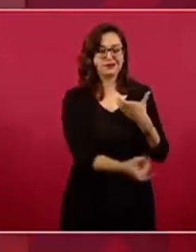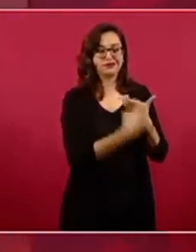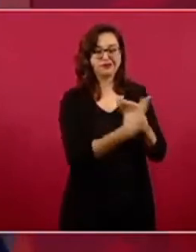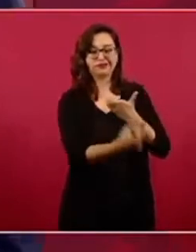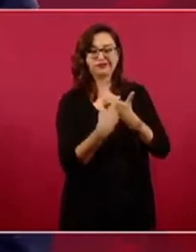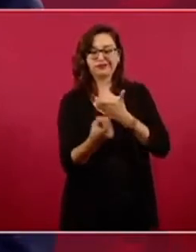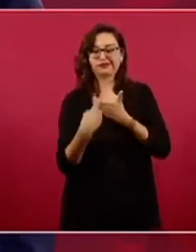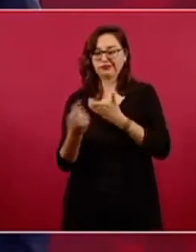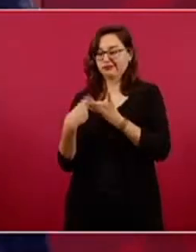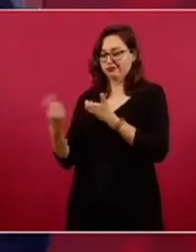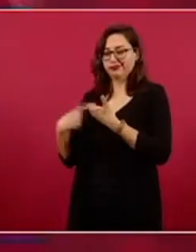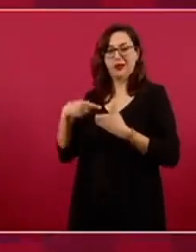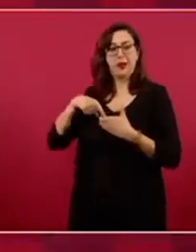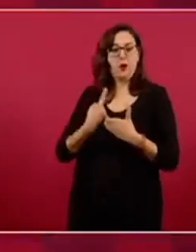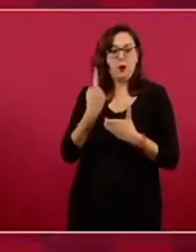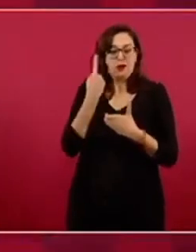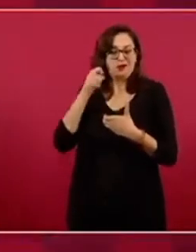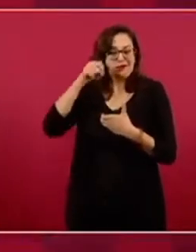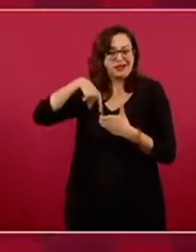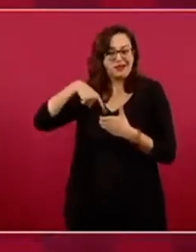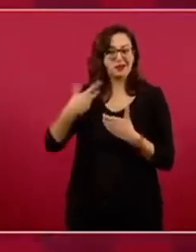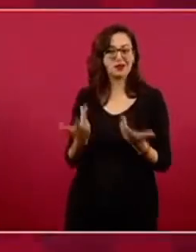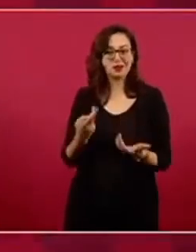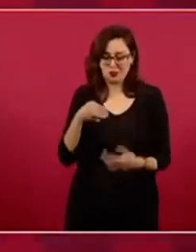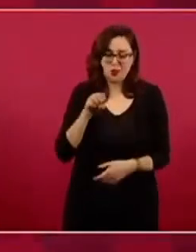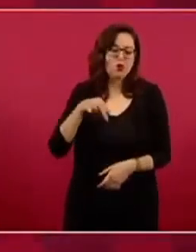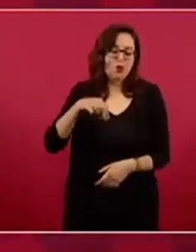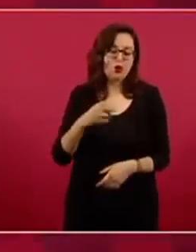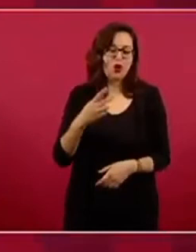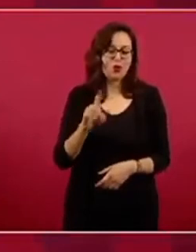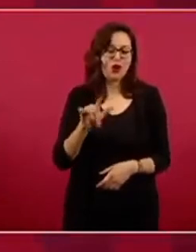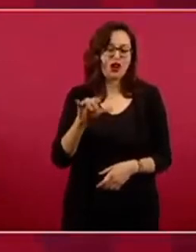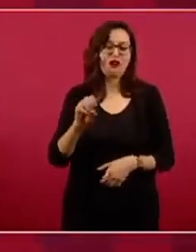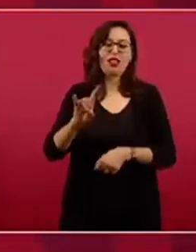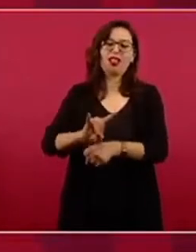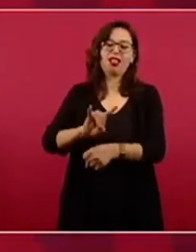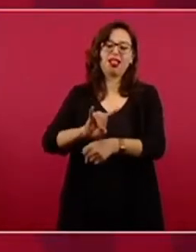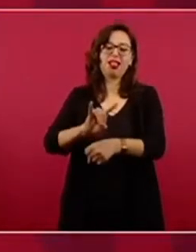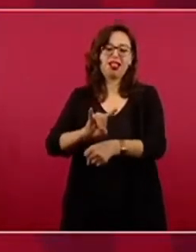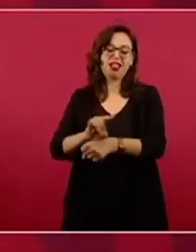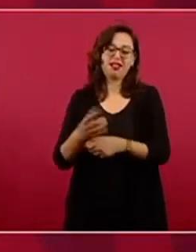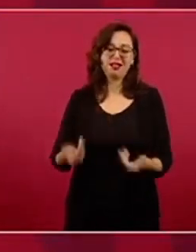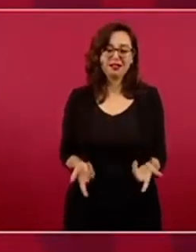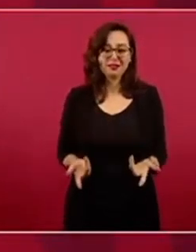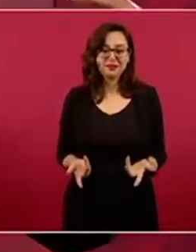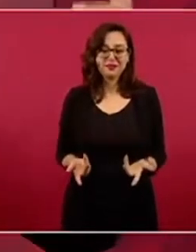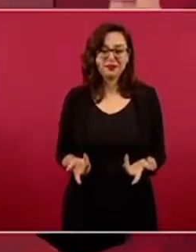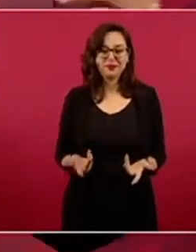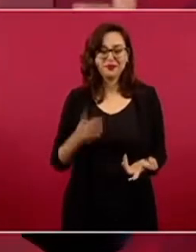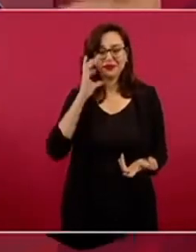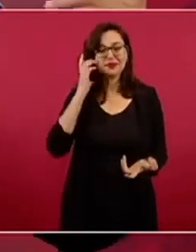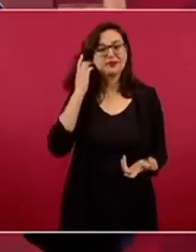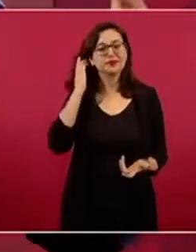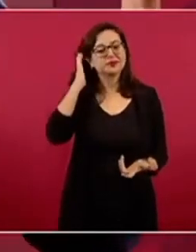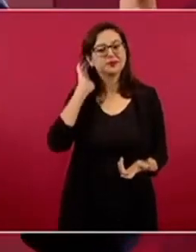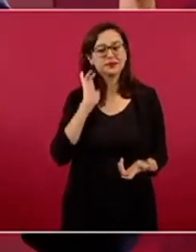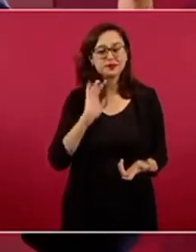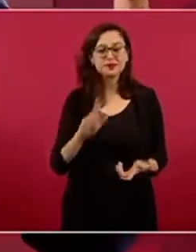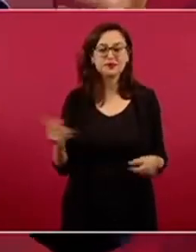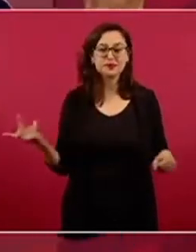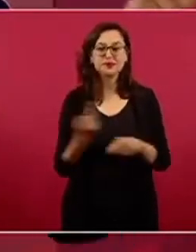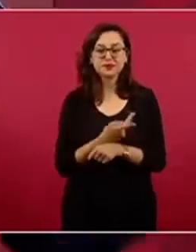Se suponía que era para evitar el monopolio y terminaron manejando los organismos